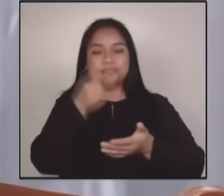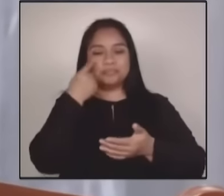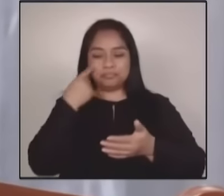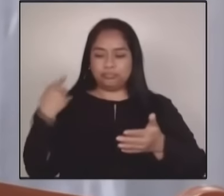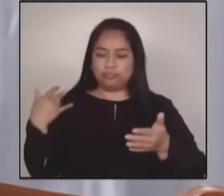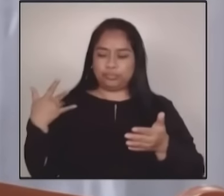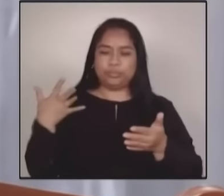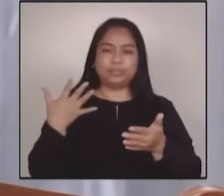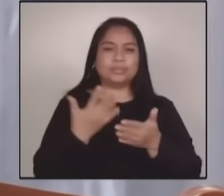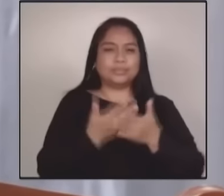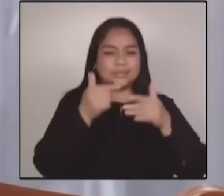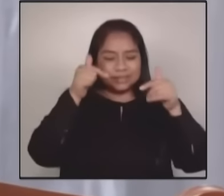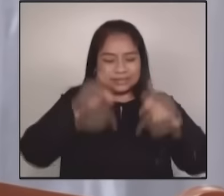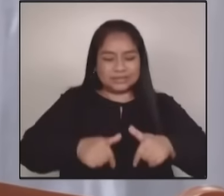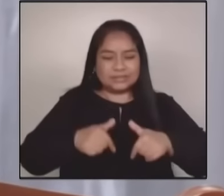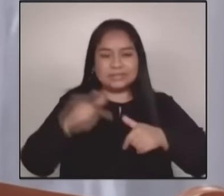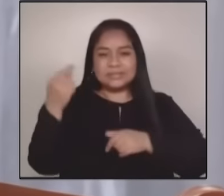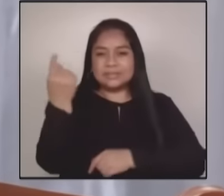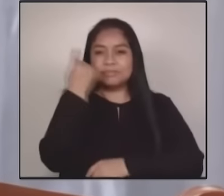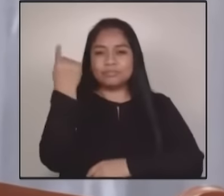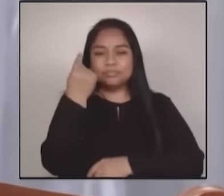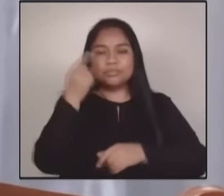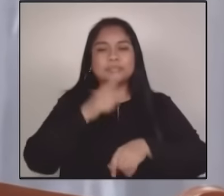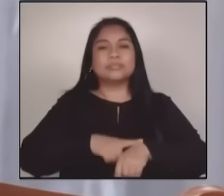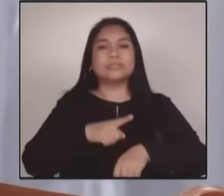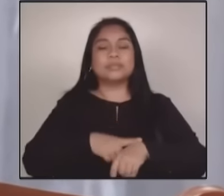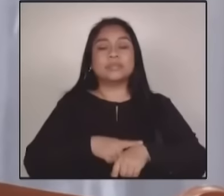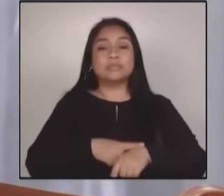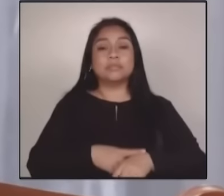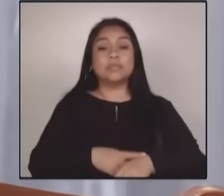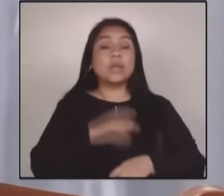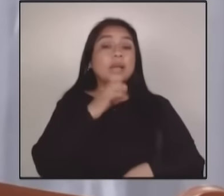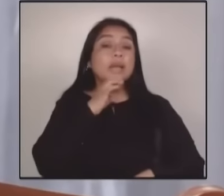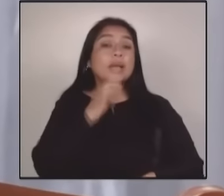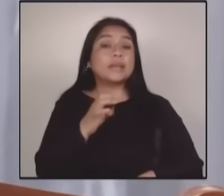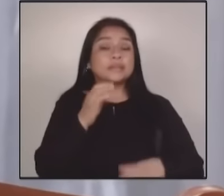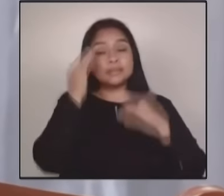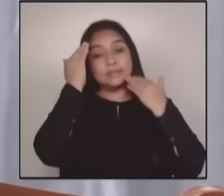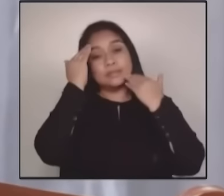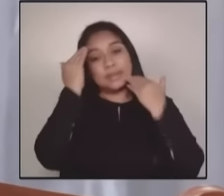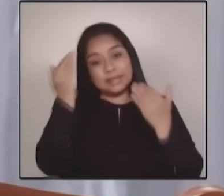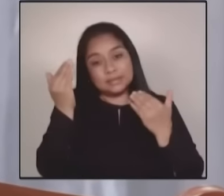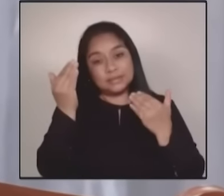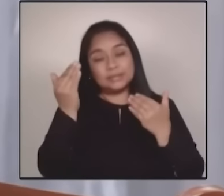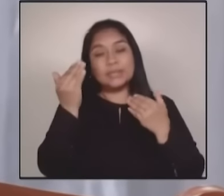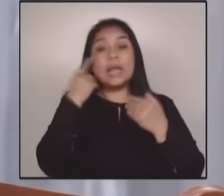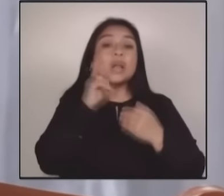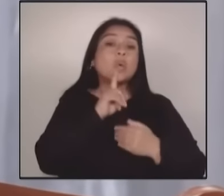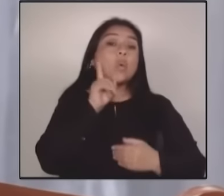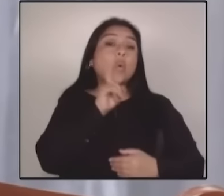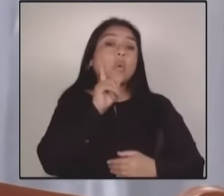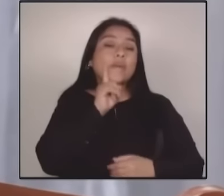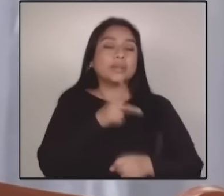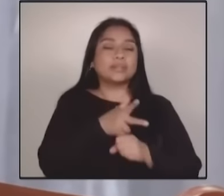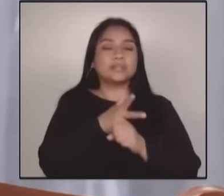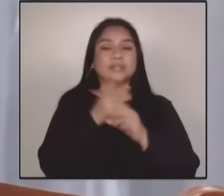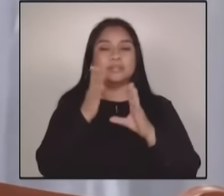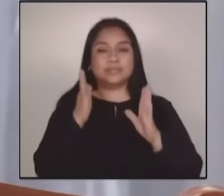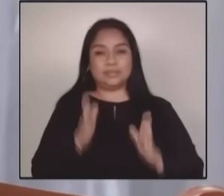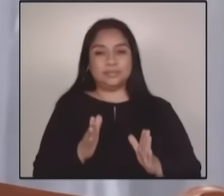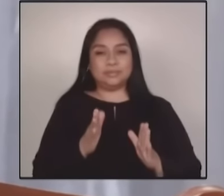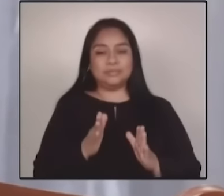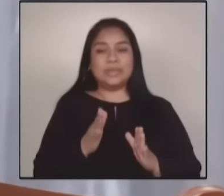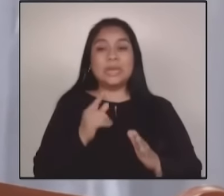momento significativo. Es gracias a los jóvenes de Guatemala que